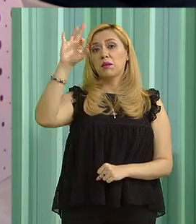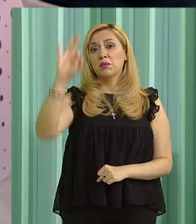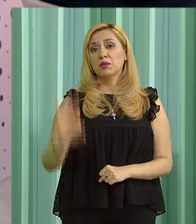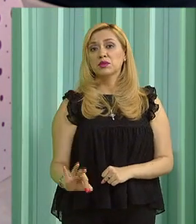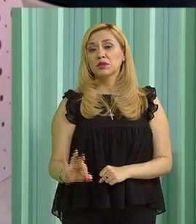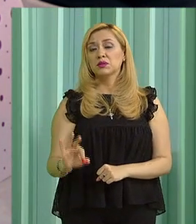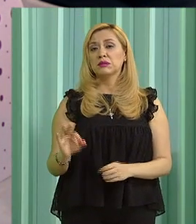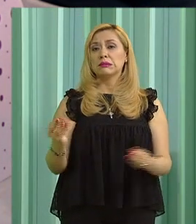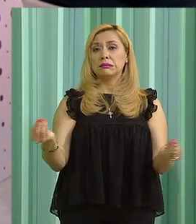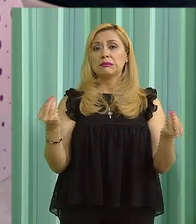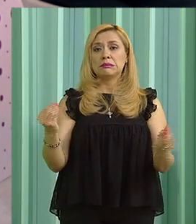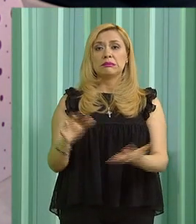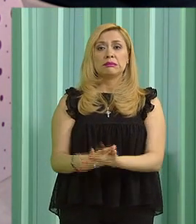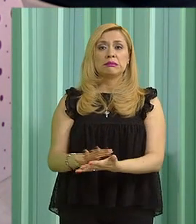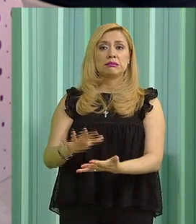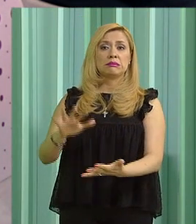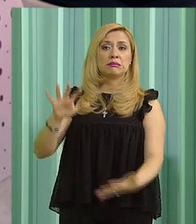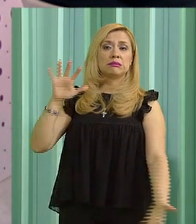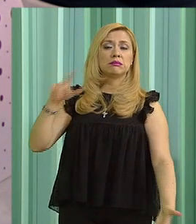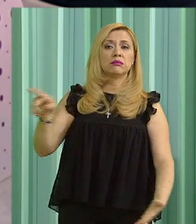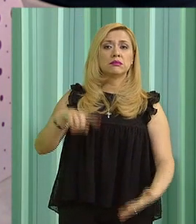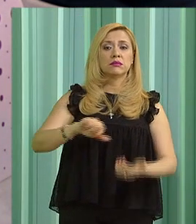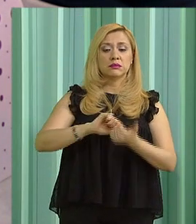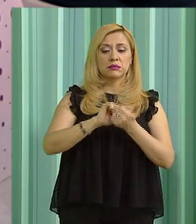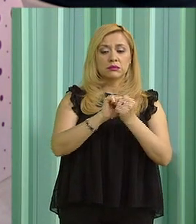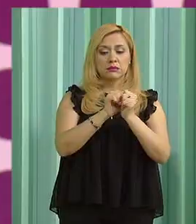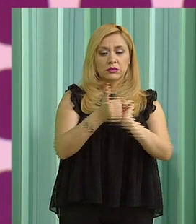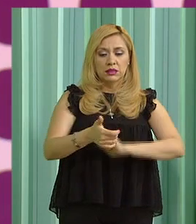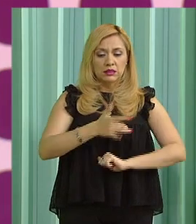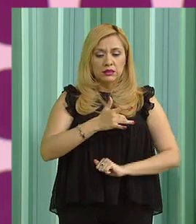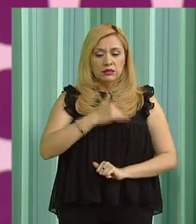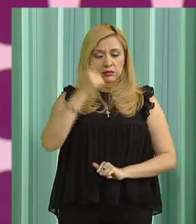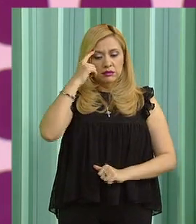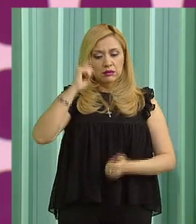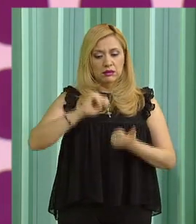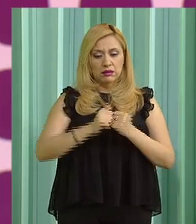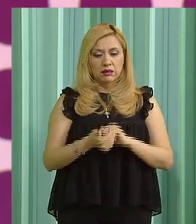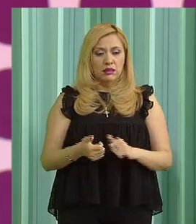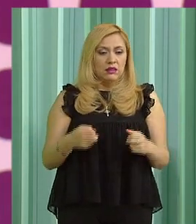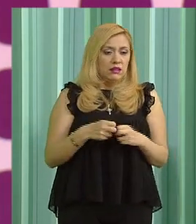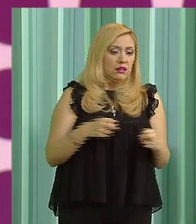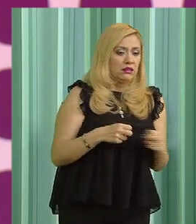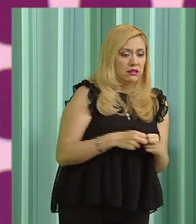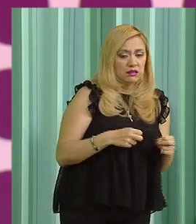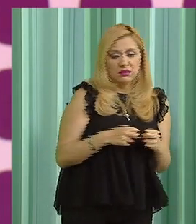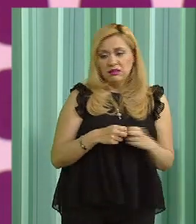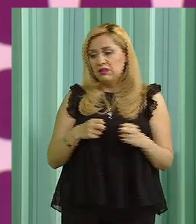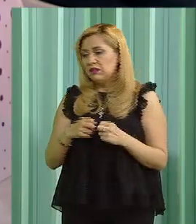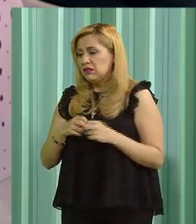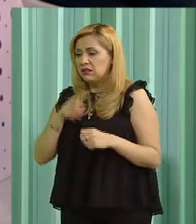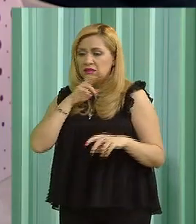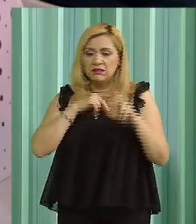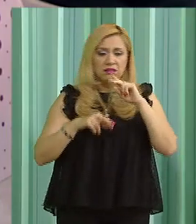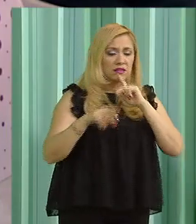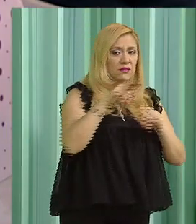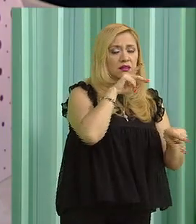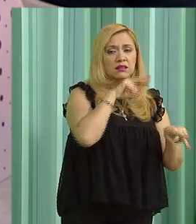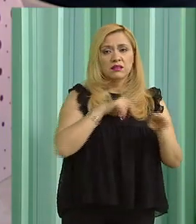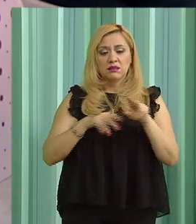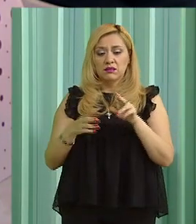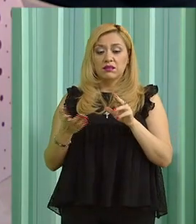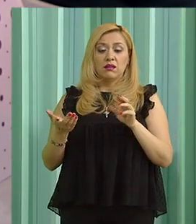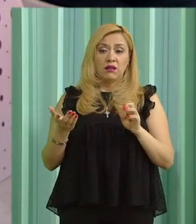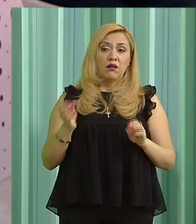de probabilidad de desarrollar algún trastorno de ansiedad, como el trastorno